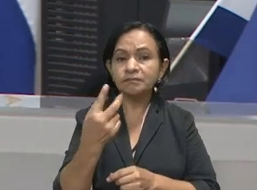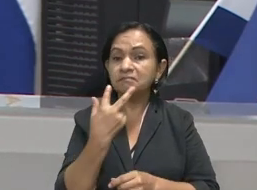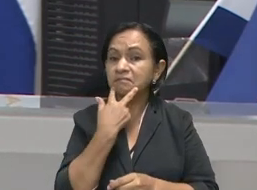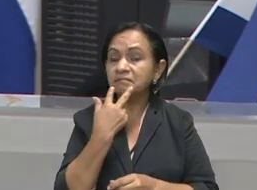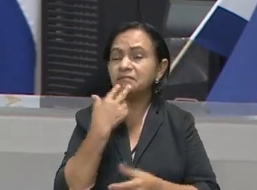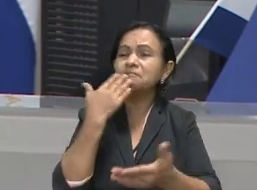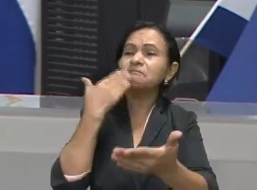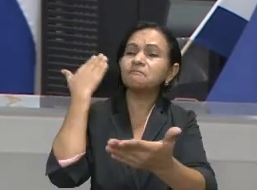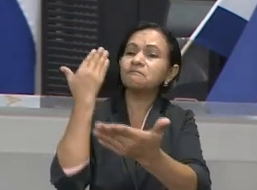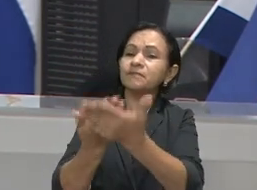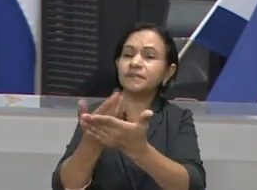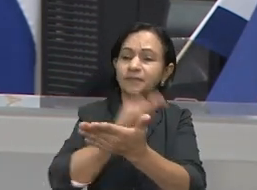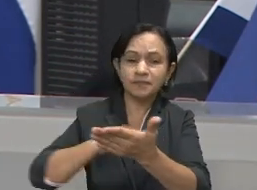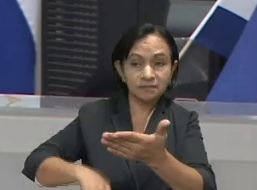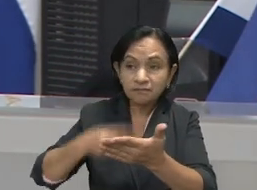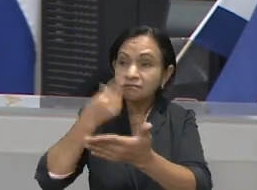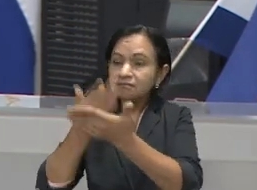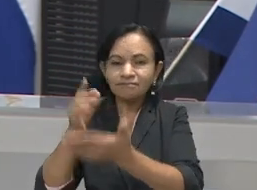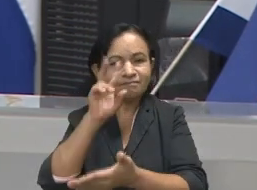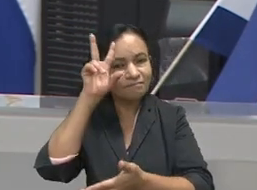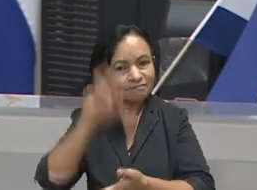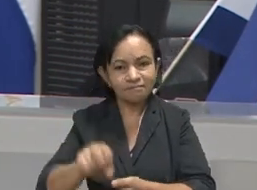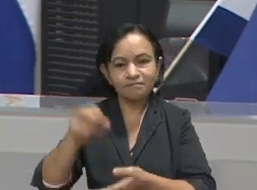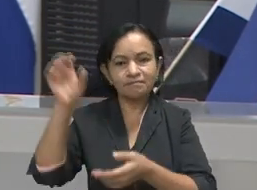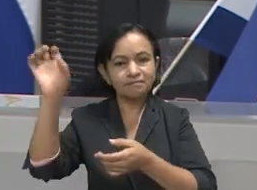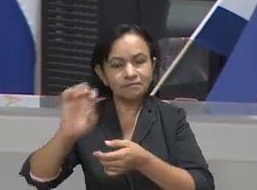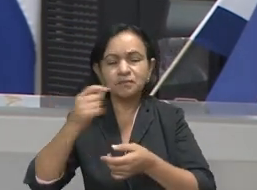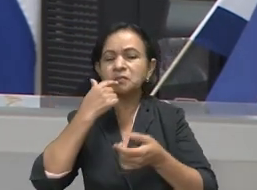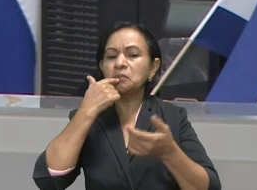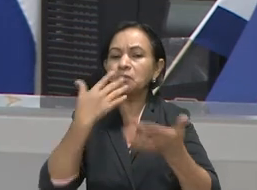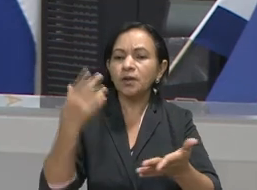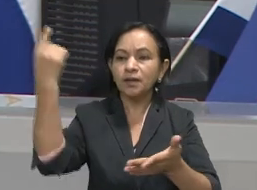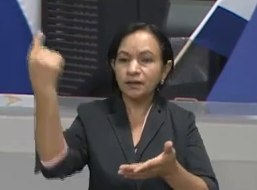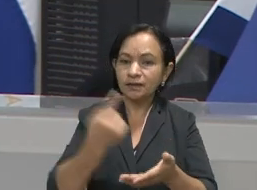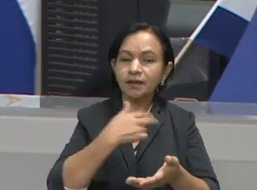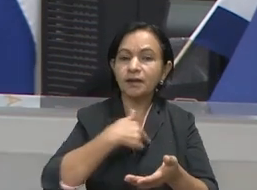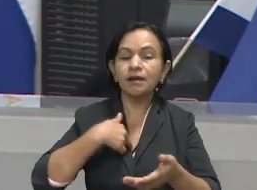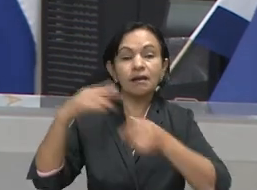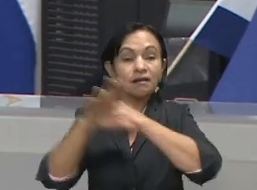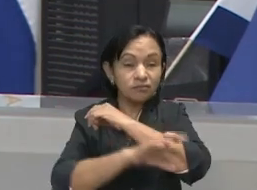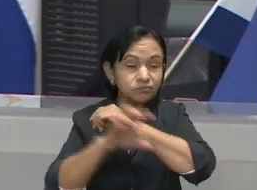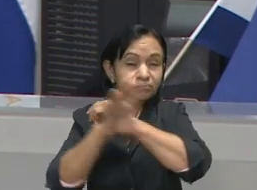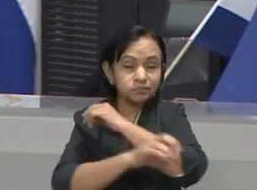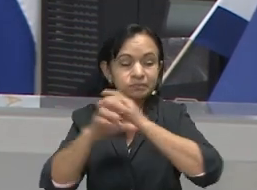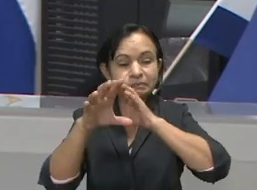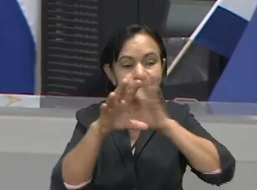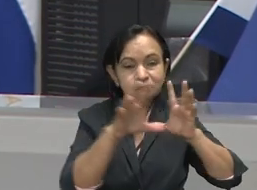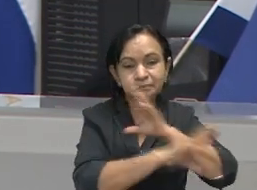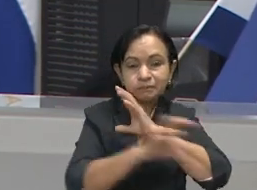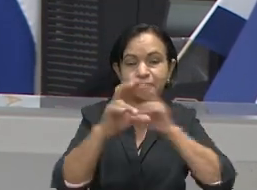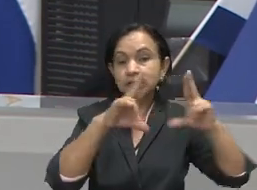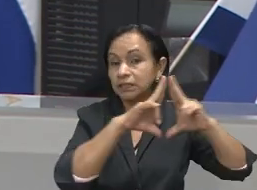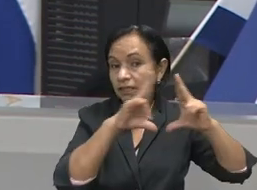que agradecerle a los españoles y a los europeos, porque lo que vinieron a hacer es a robar y a saquear